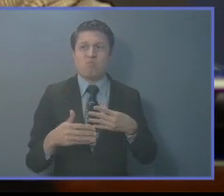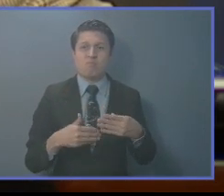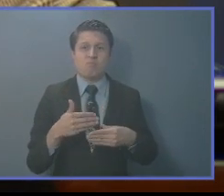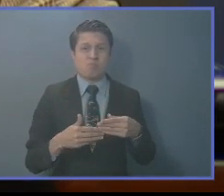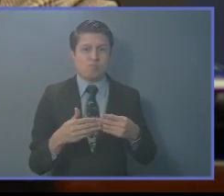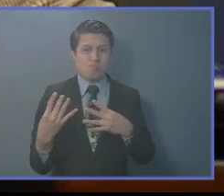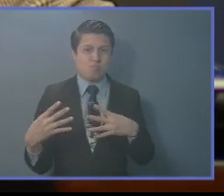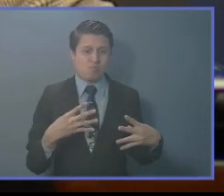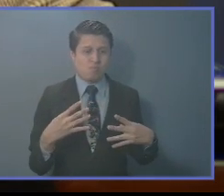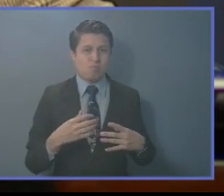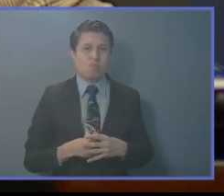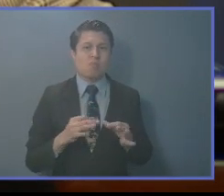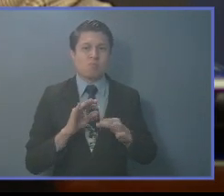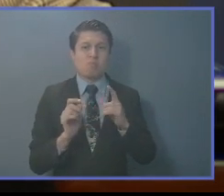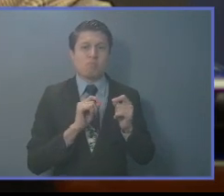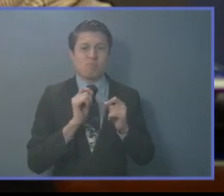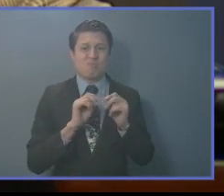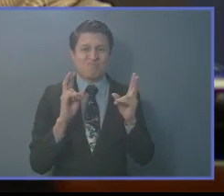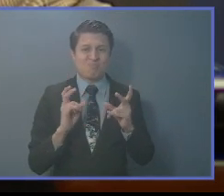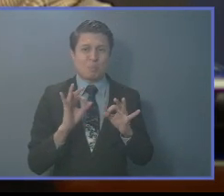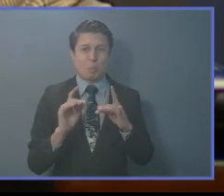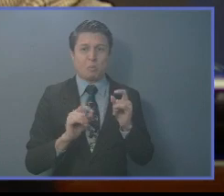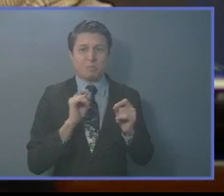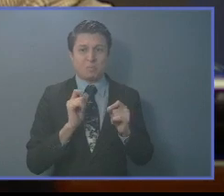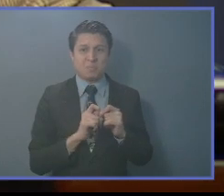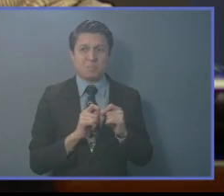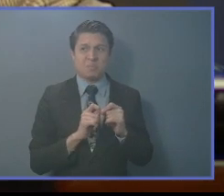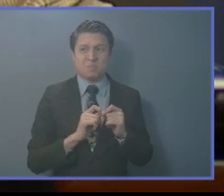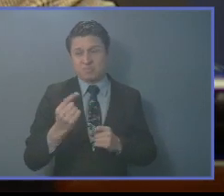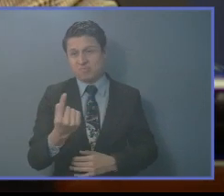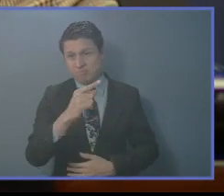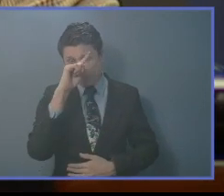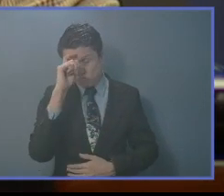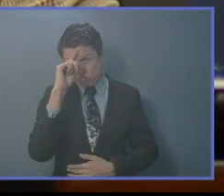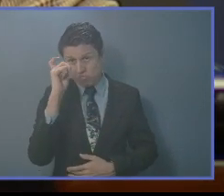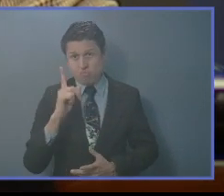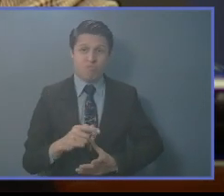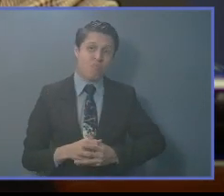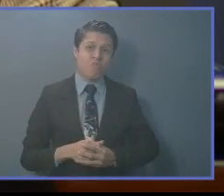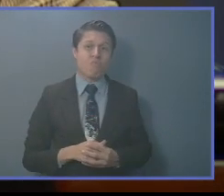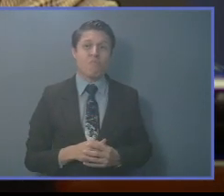vulnerables, en particular sectores informales, sector agropecuario, trabajadores,